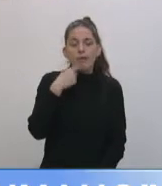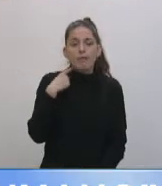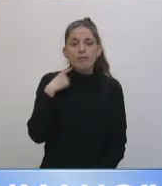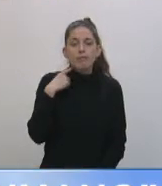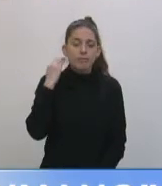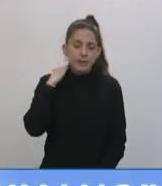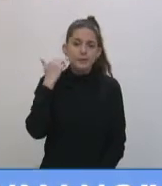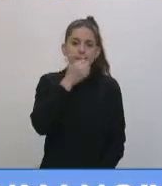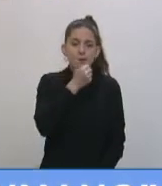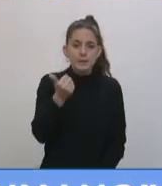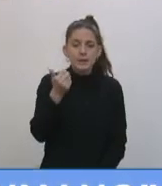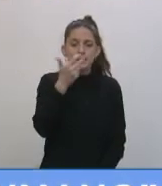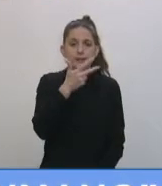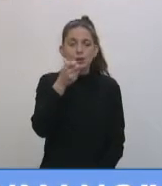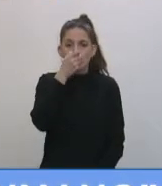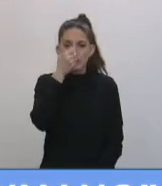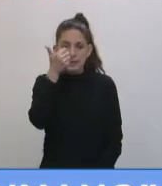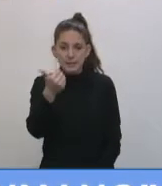16.926, manda a cerrar